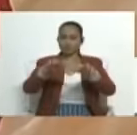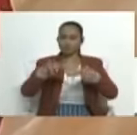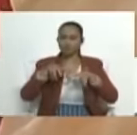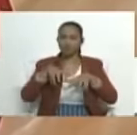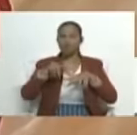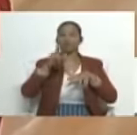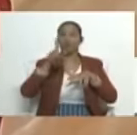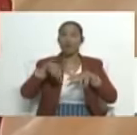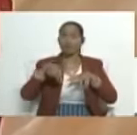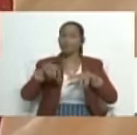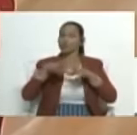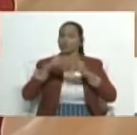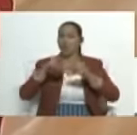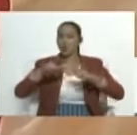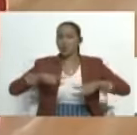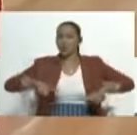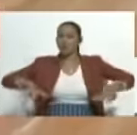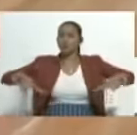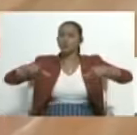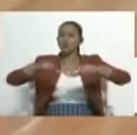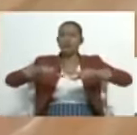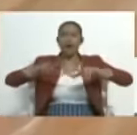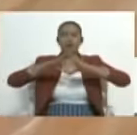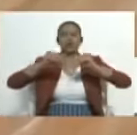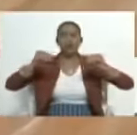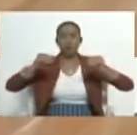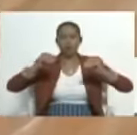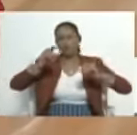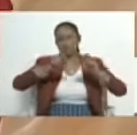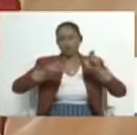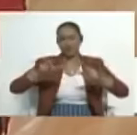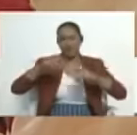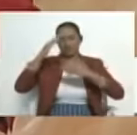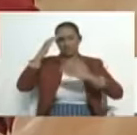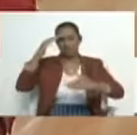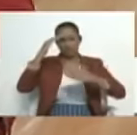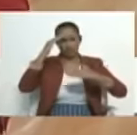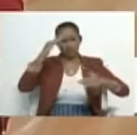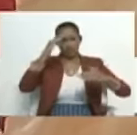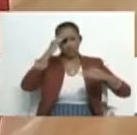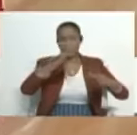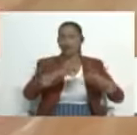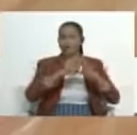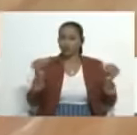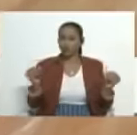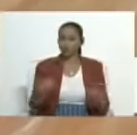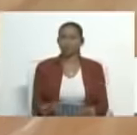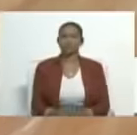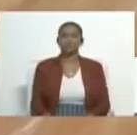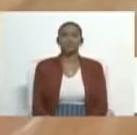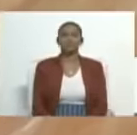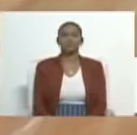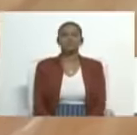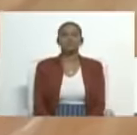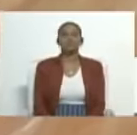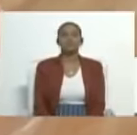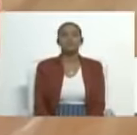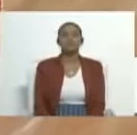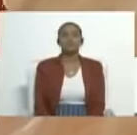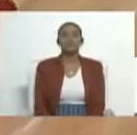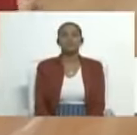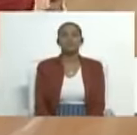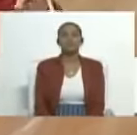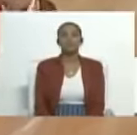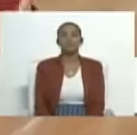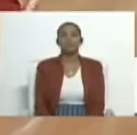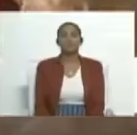el patio central de este Consejo Municipal, los que están allá en el Salón Andrés Eloy Blanco,